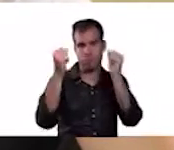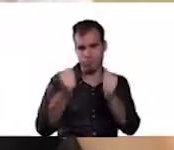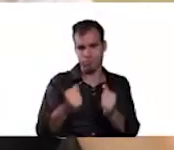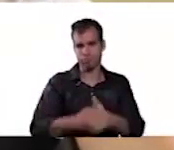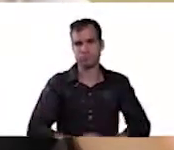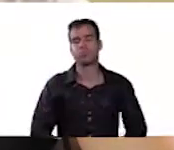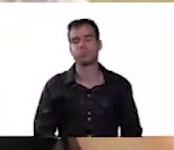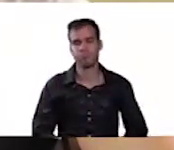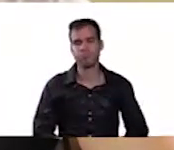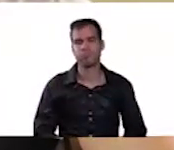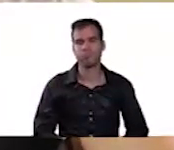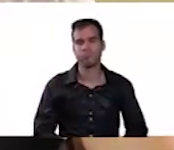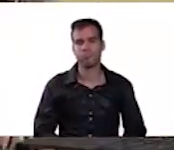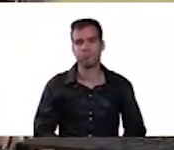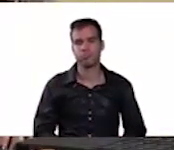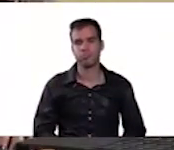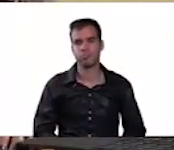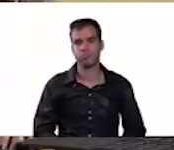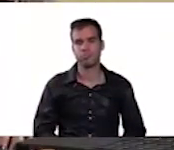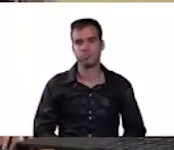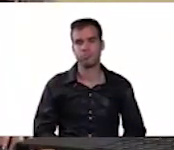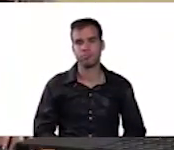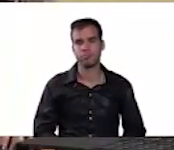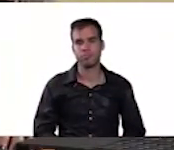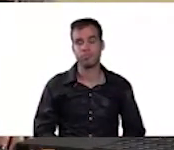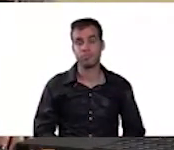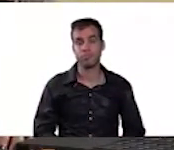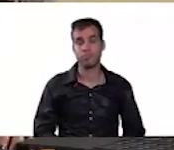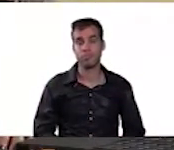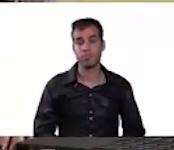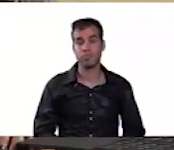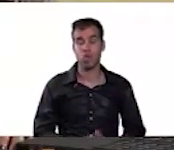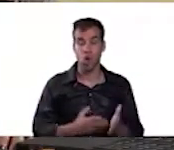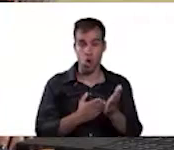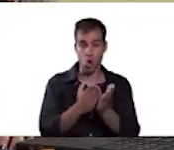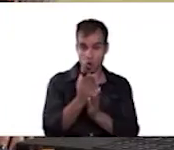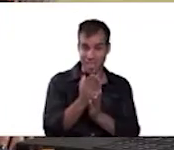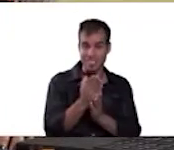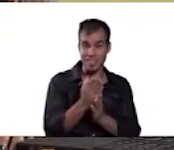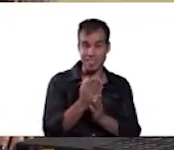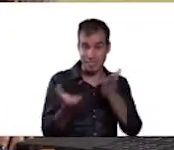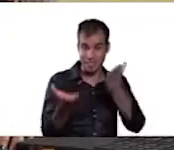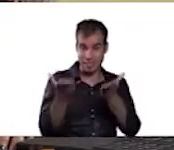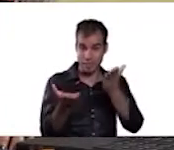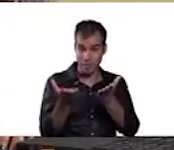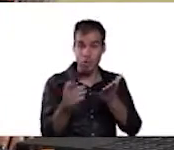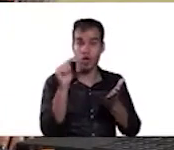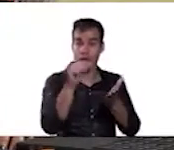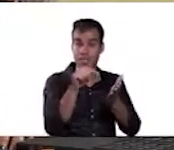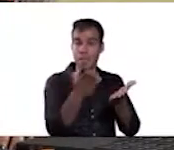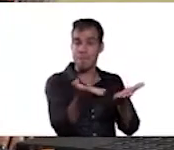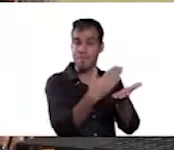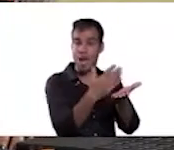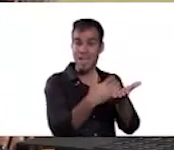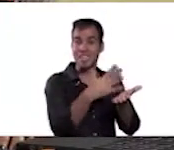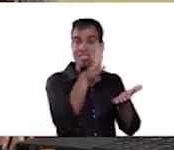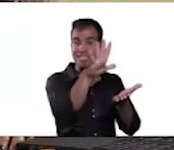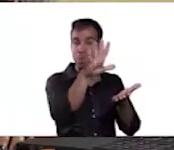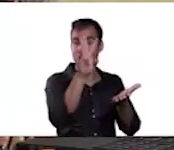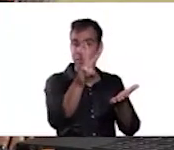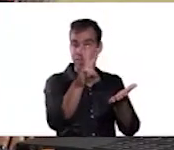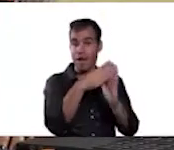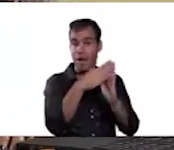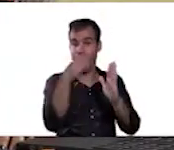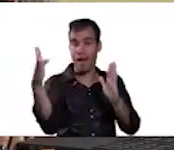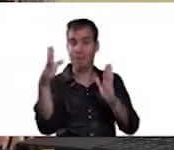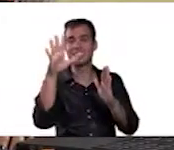ya estudiaron y aprendieron. La constante de equilibrio, ley de acción de masas, está en las páginas